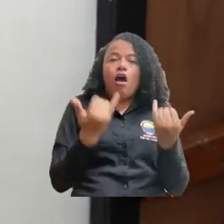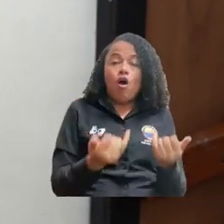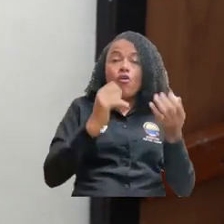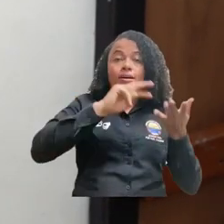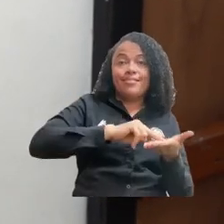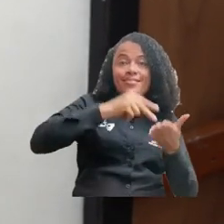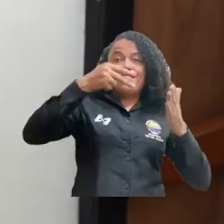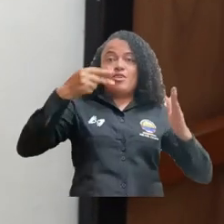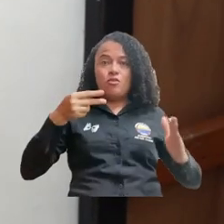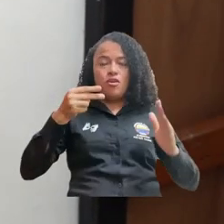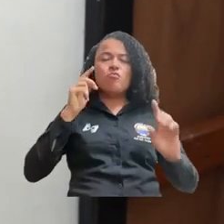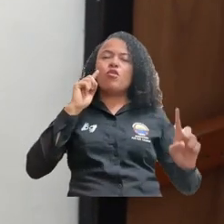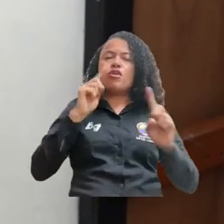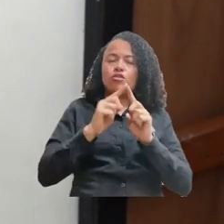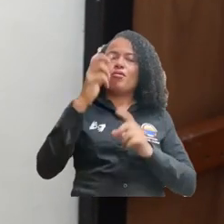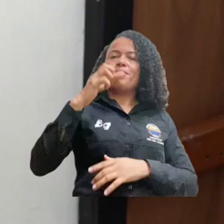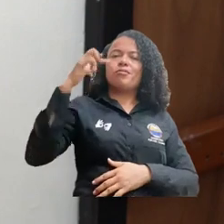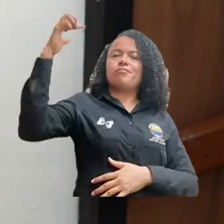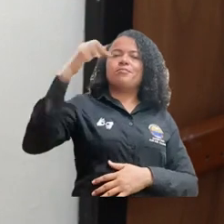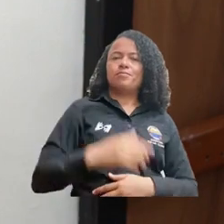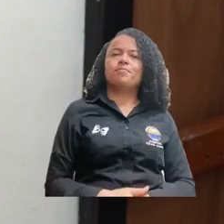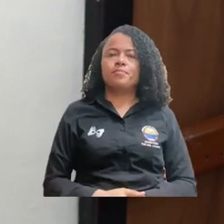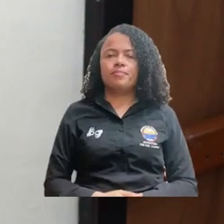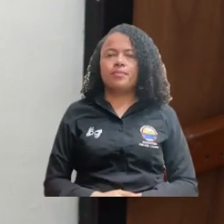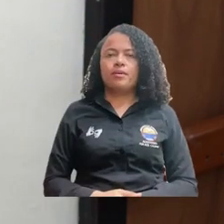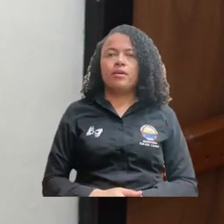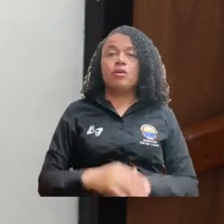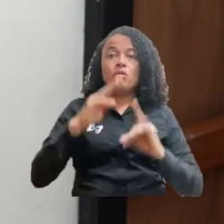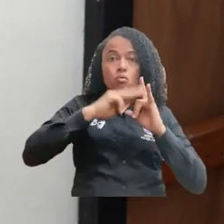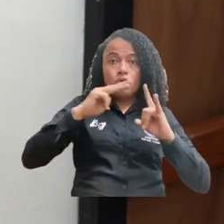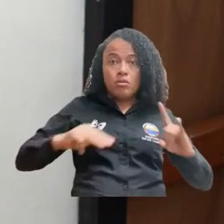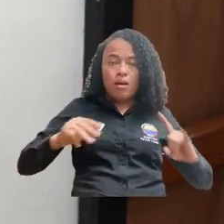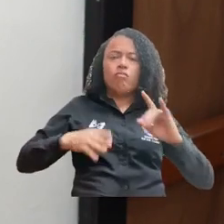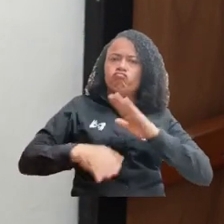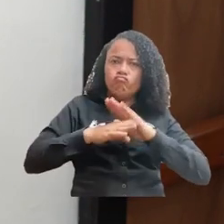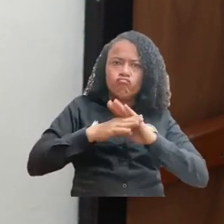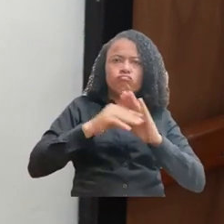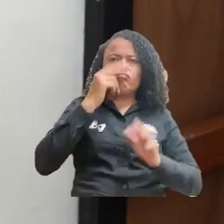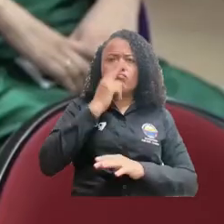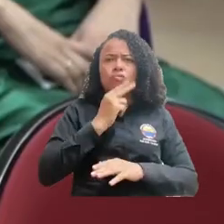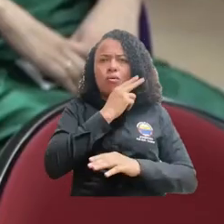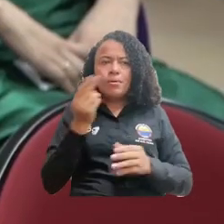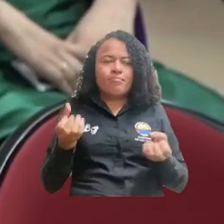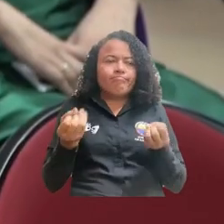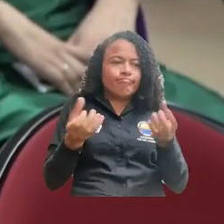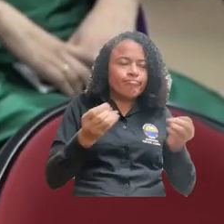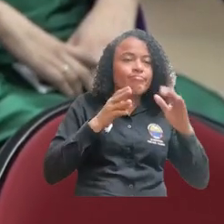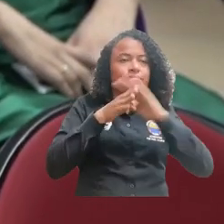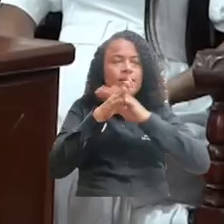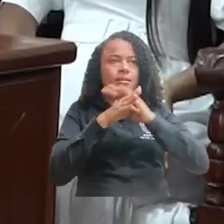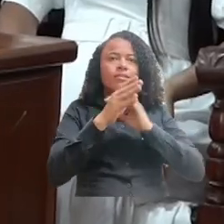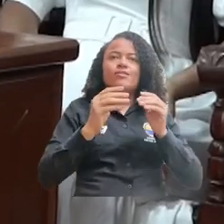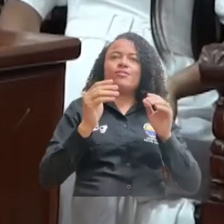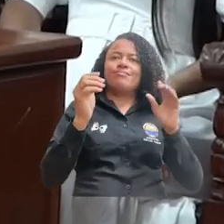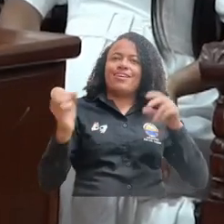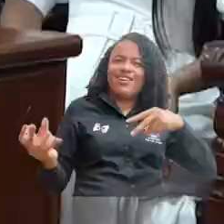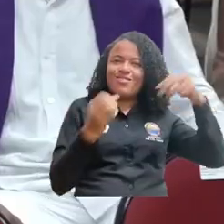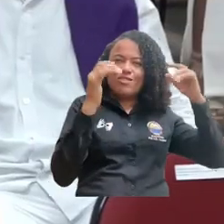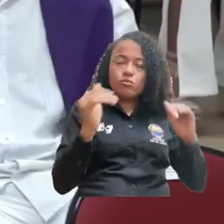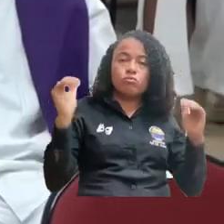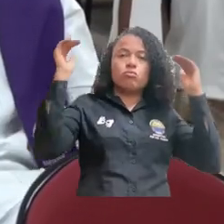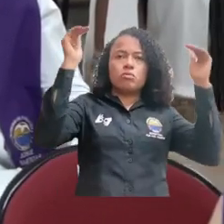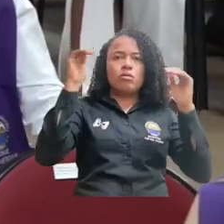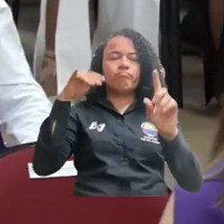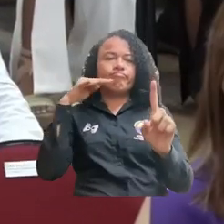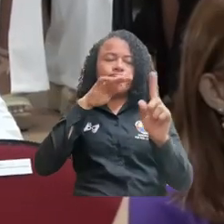realicé el técnico, ahora pues me recibo de tecnóloga y la meta es llegar hasta el profesional. Unimagdalena sigue firme en su compromiso de